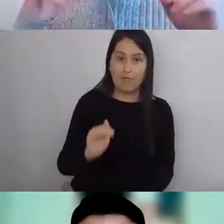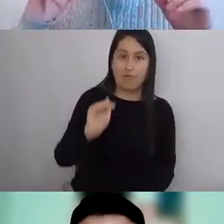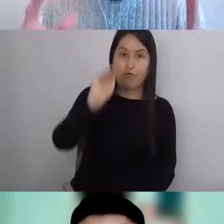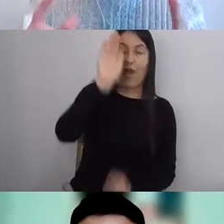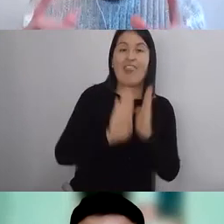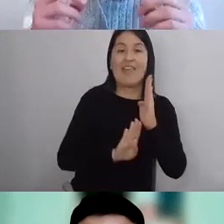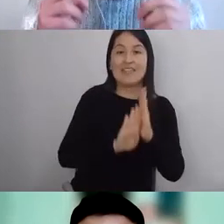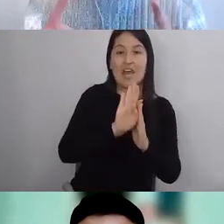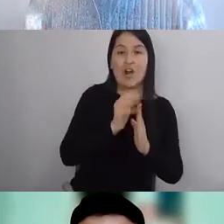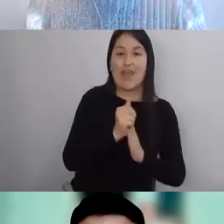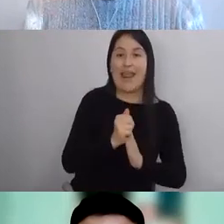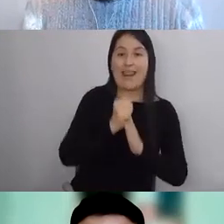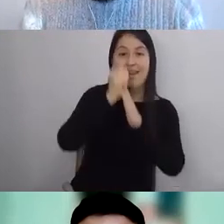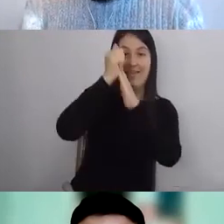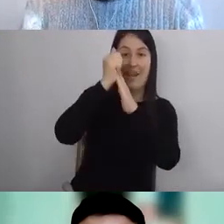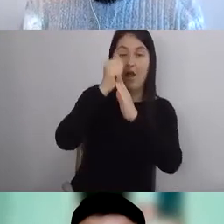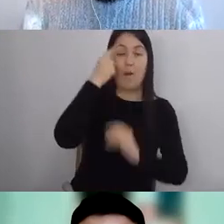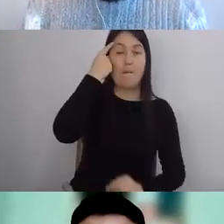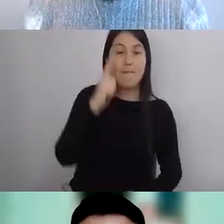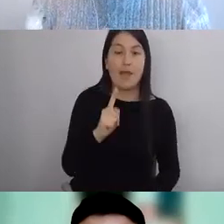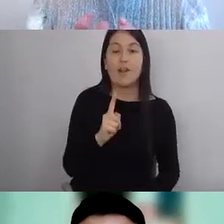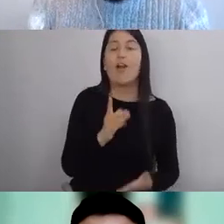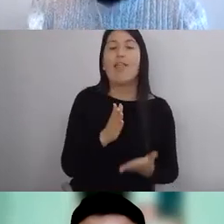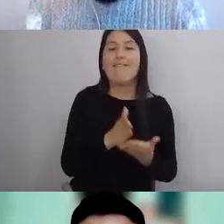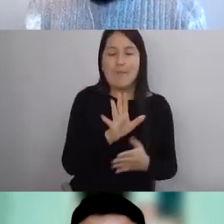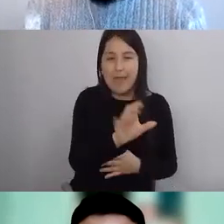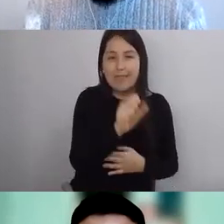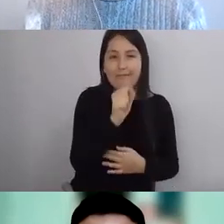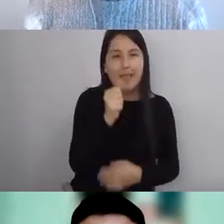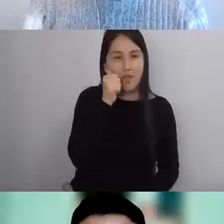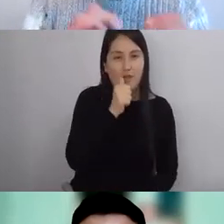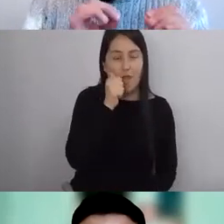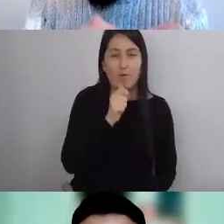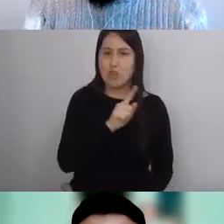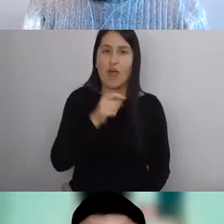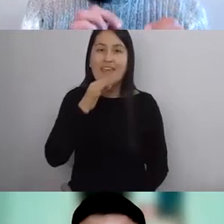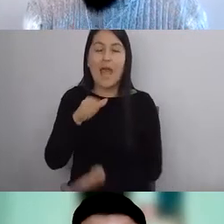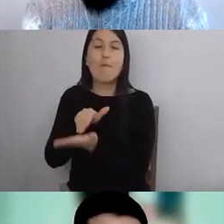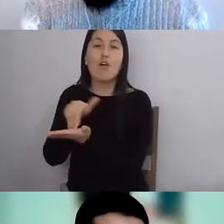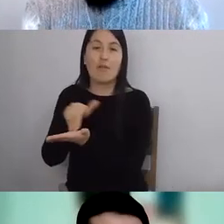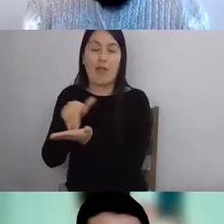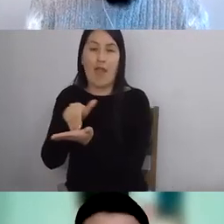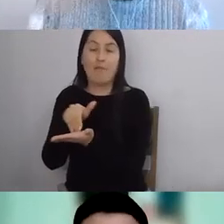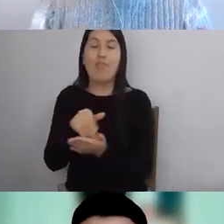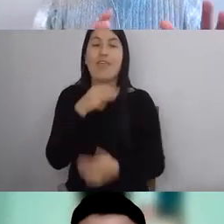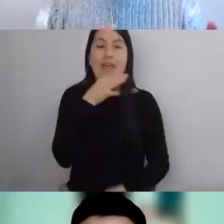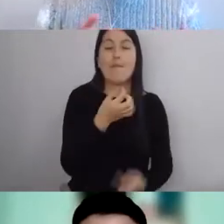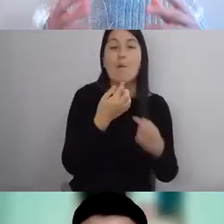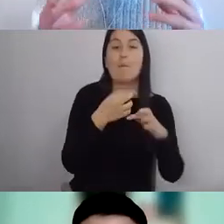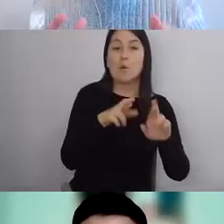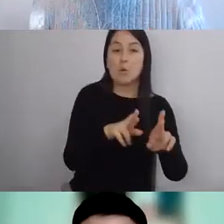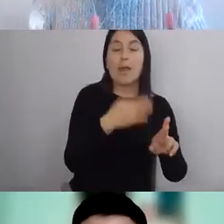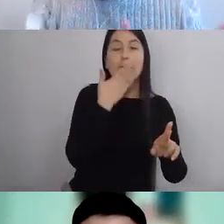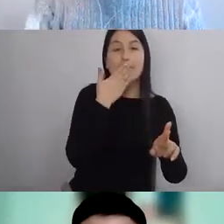hay que identificar esas cosas en el cotidiano. Entonces no hablemos de debilidades, hablemos de oportunidades de mejora, ¿ya?